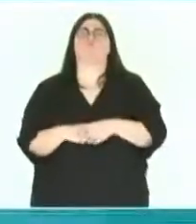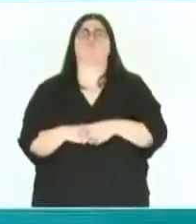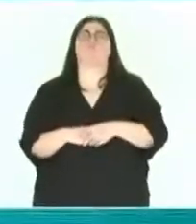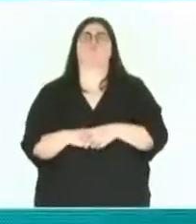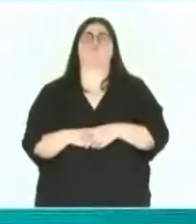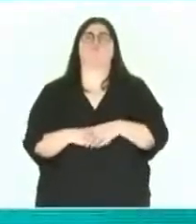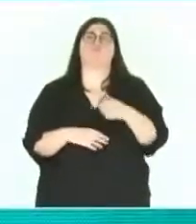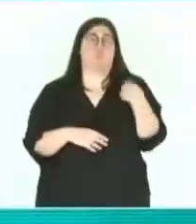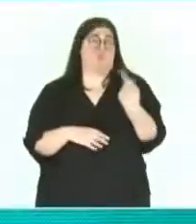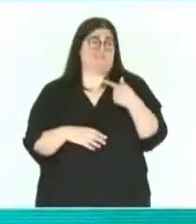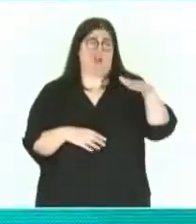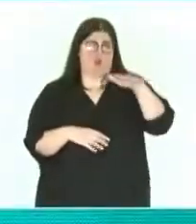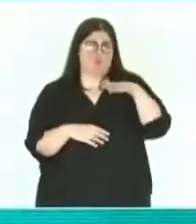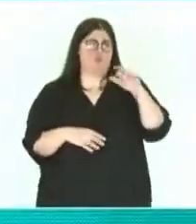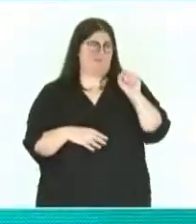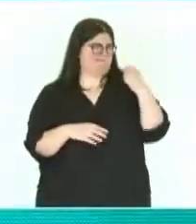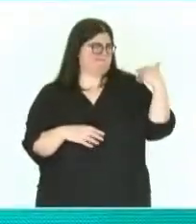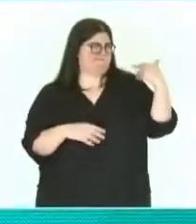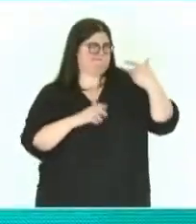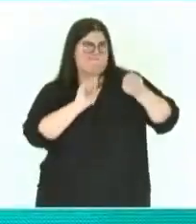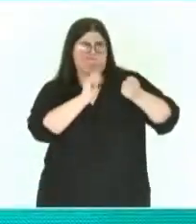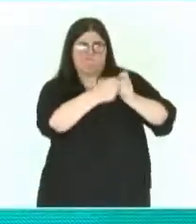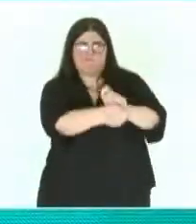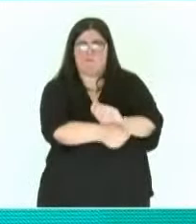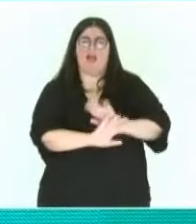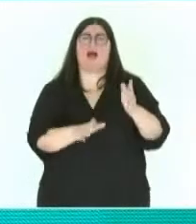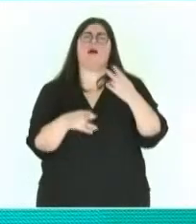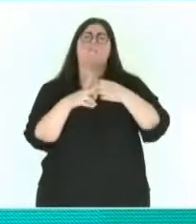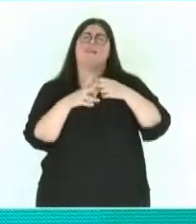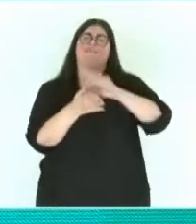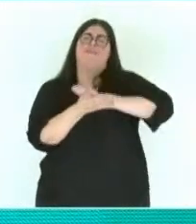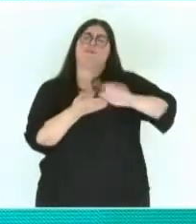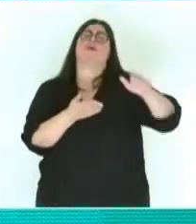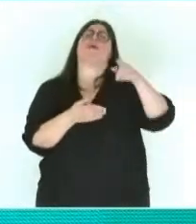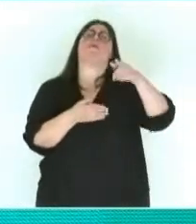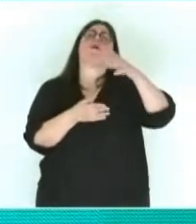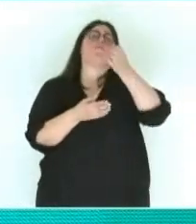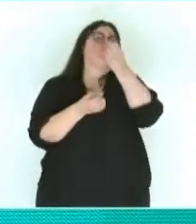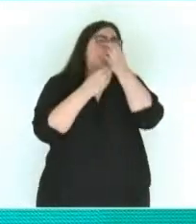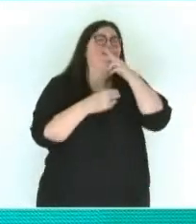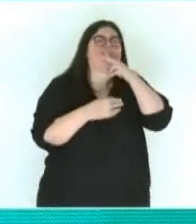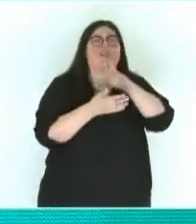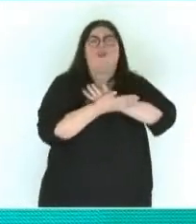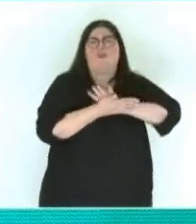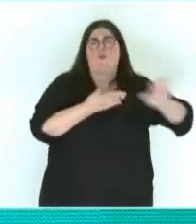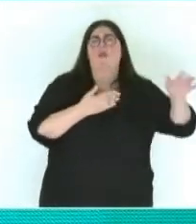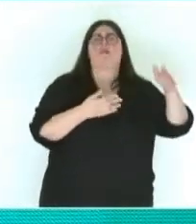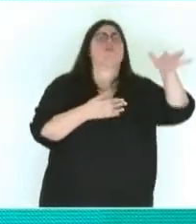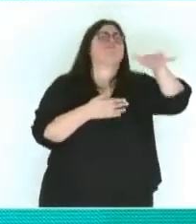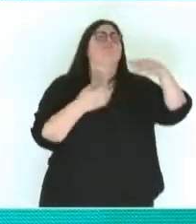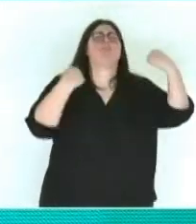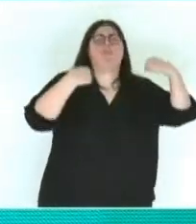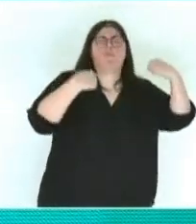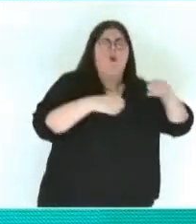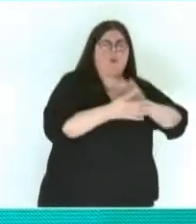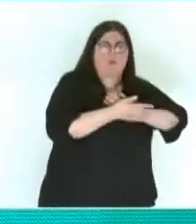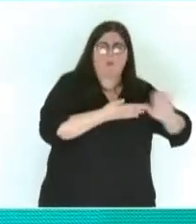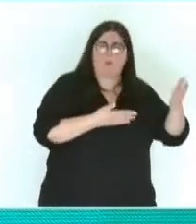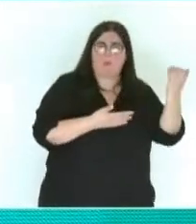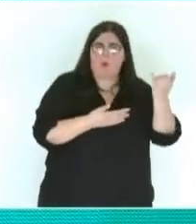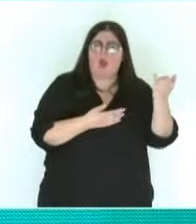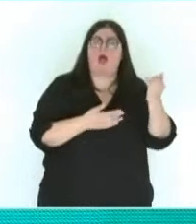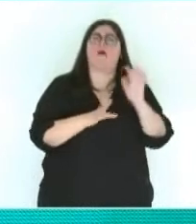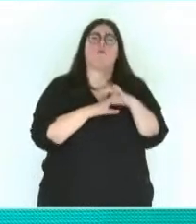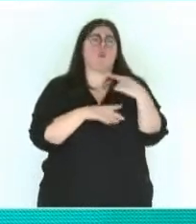nuestra comuna cambió hoy tenemos nuevas plazas y parques nuevos espacios para hacer deportes y una gestión que está cada vez más